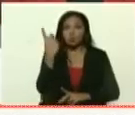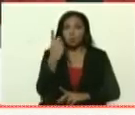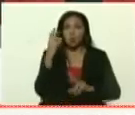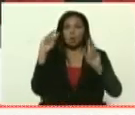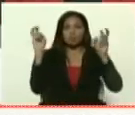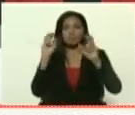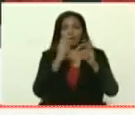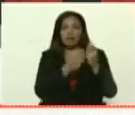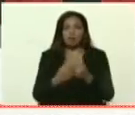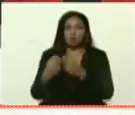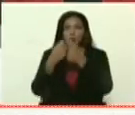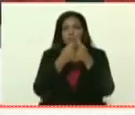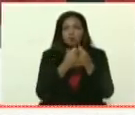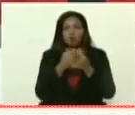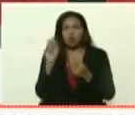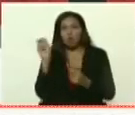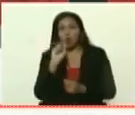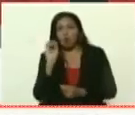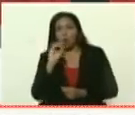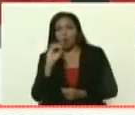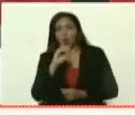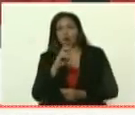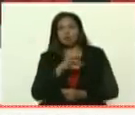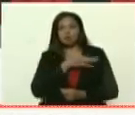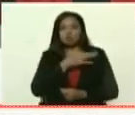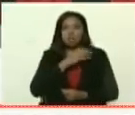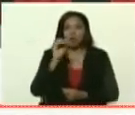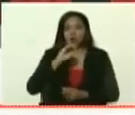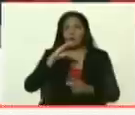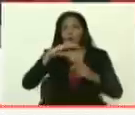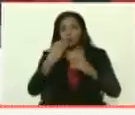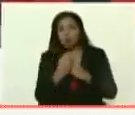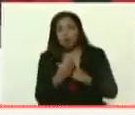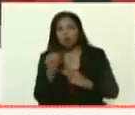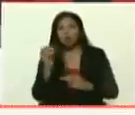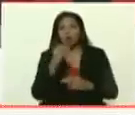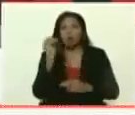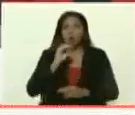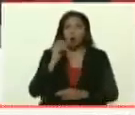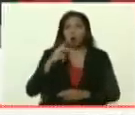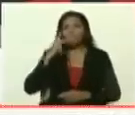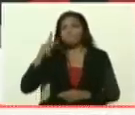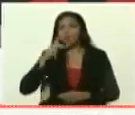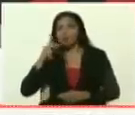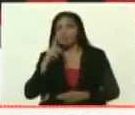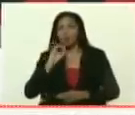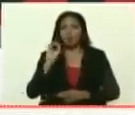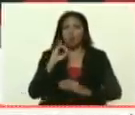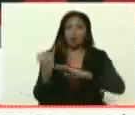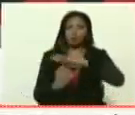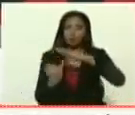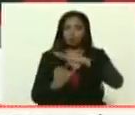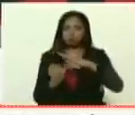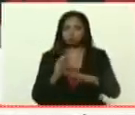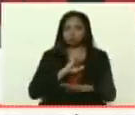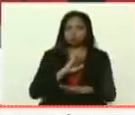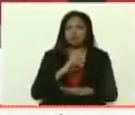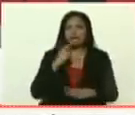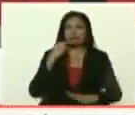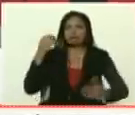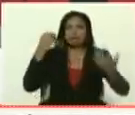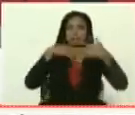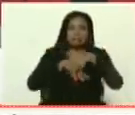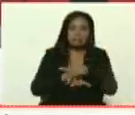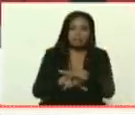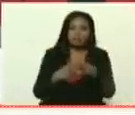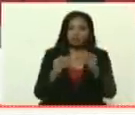económico, o el social, o el cultural, o el político, no, o el institucional. Estamos hablando